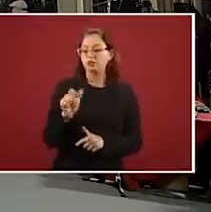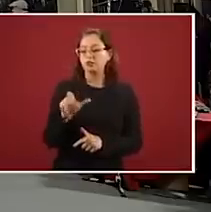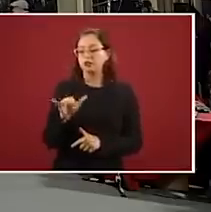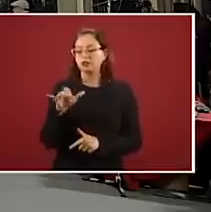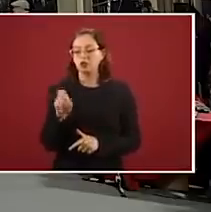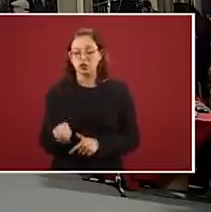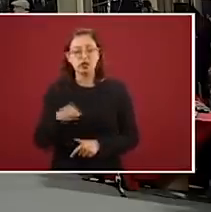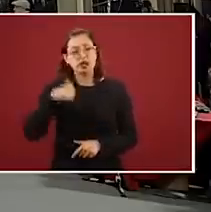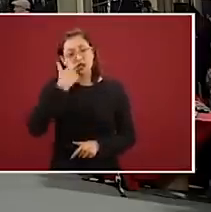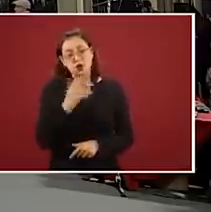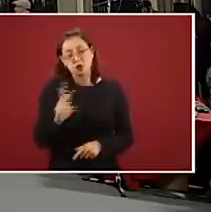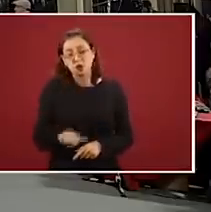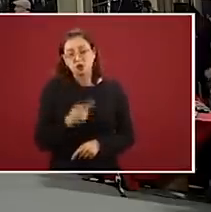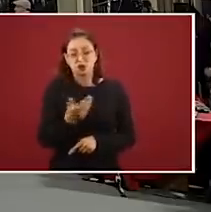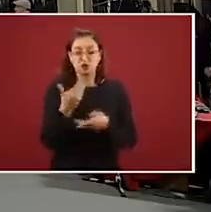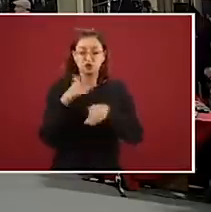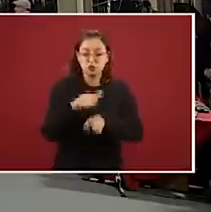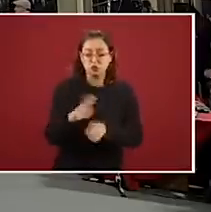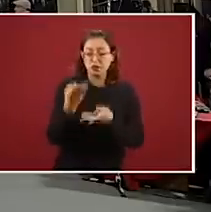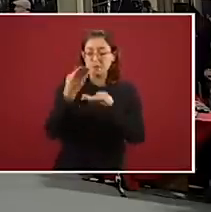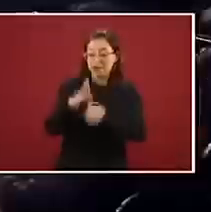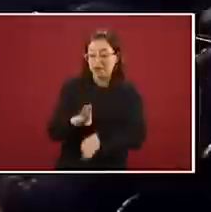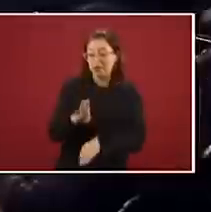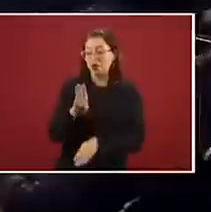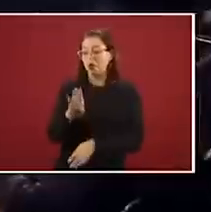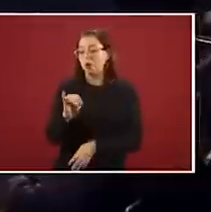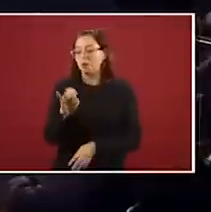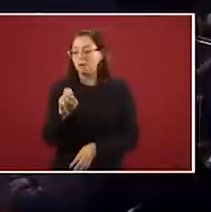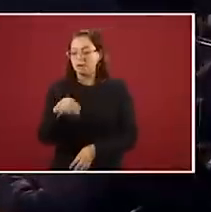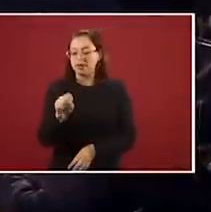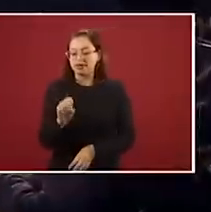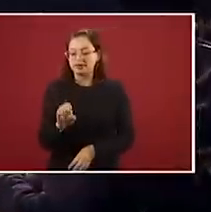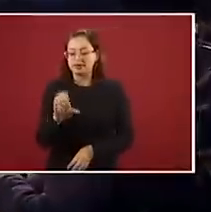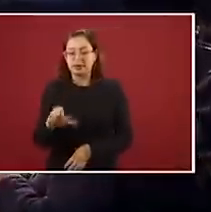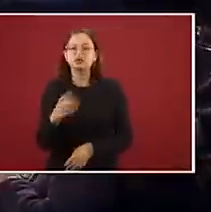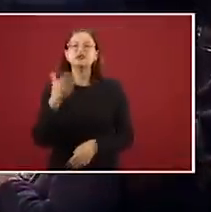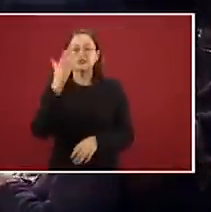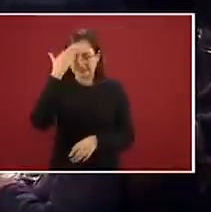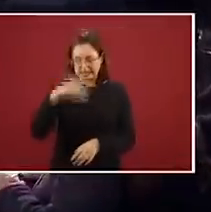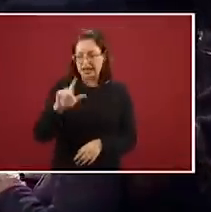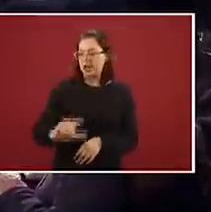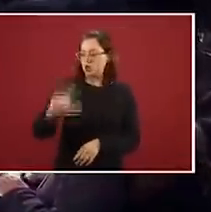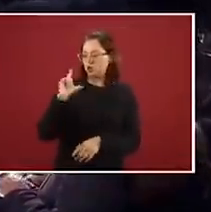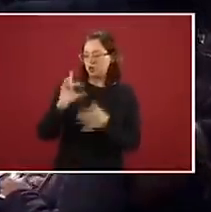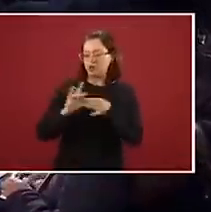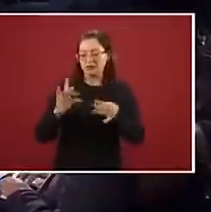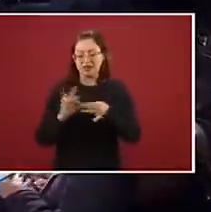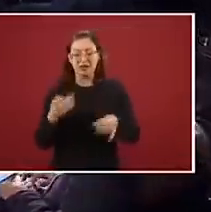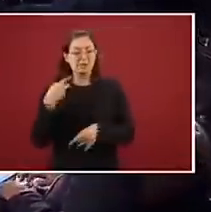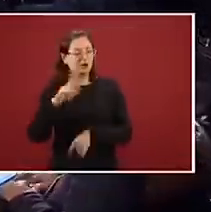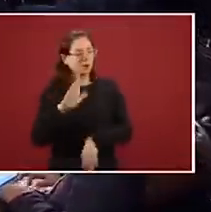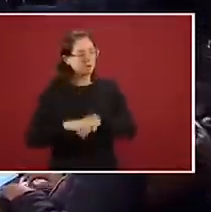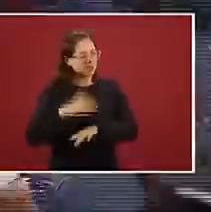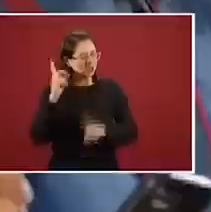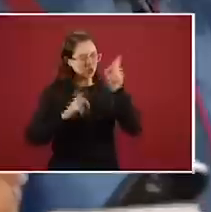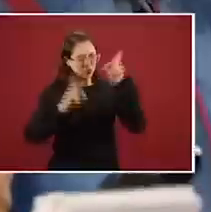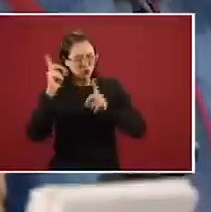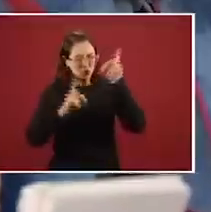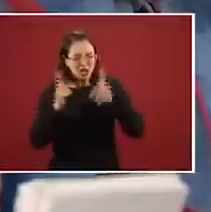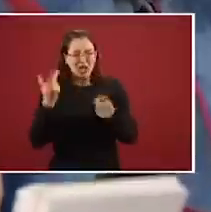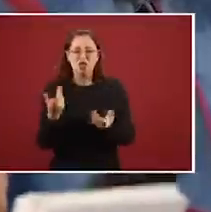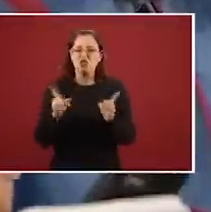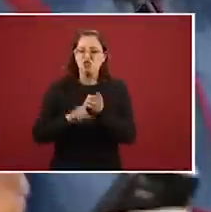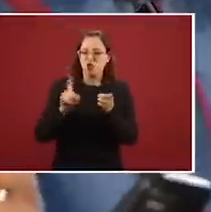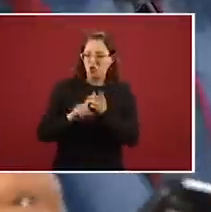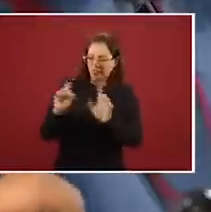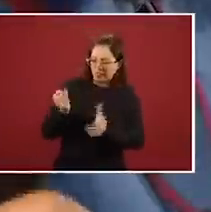nos explicó sobre esto el lunes, sin embargo, han quedado muchísimas dudas respecto a de dónde van a salir los recursos. Usted mencionaba que